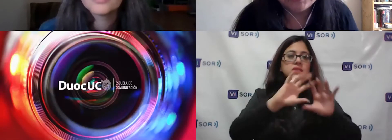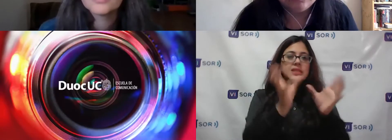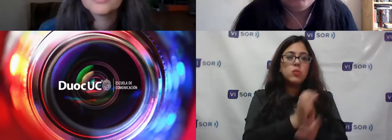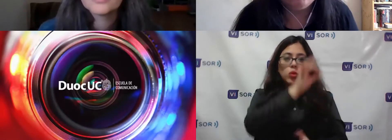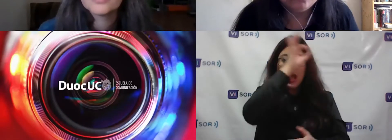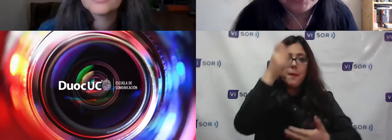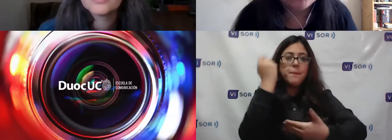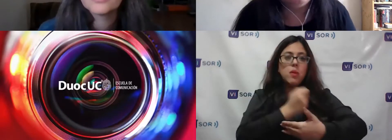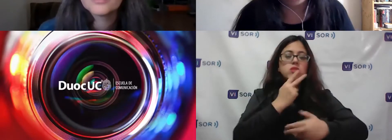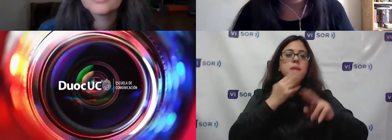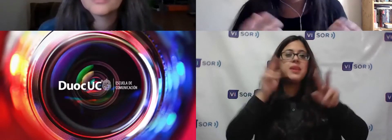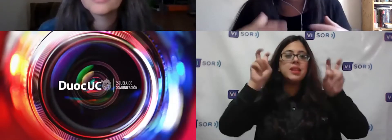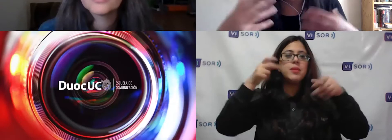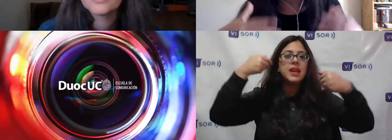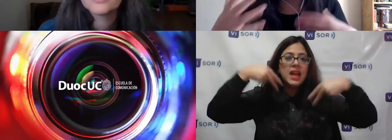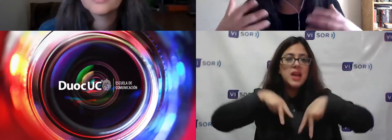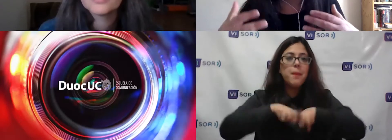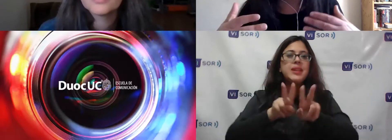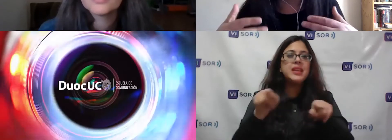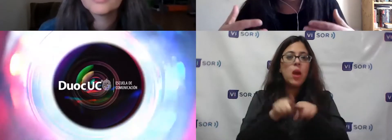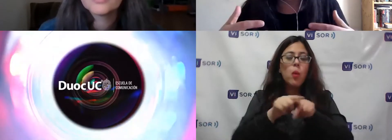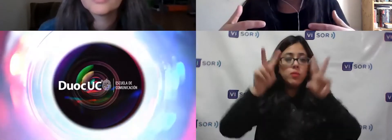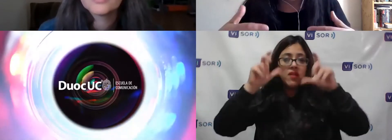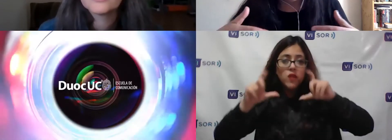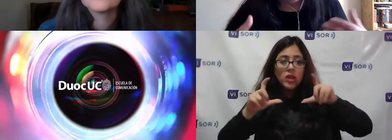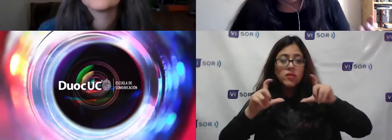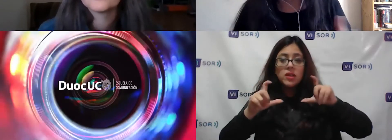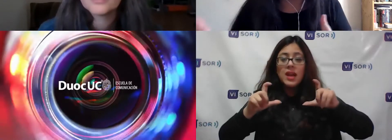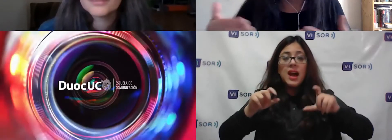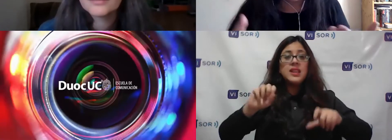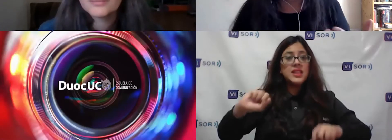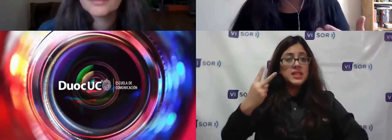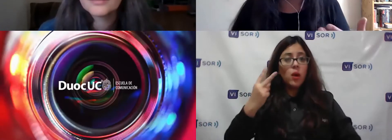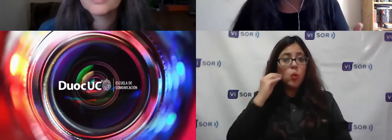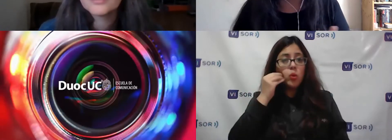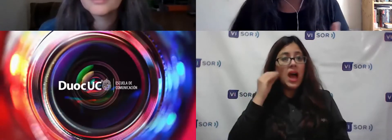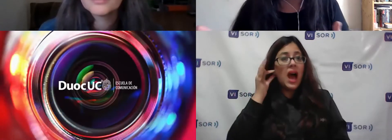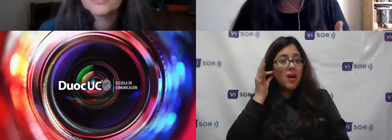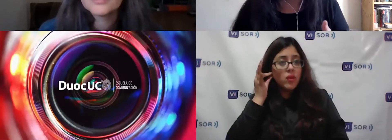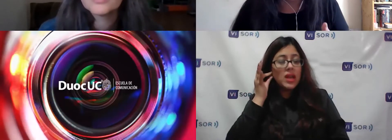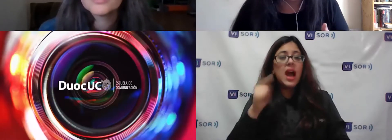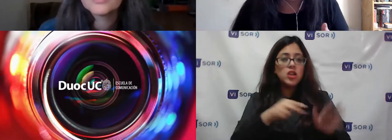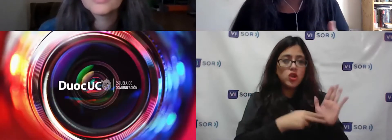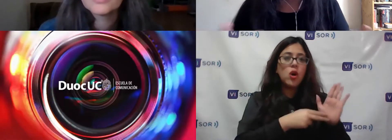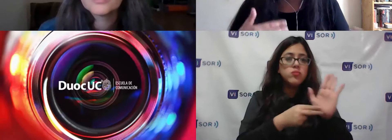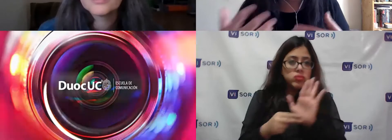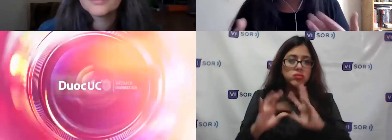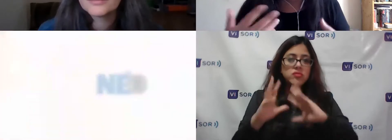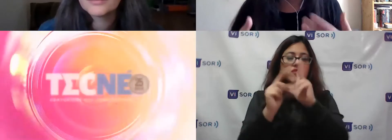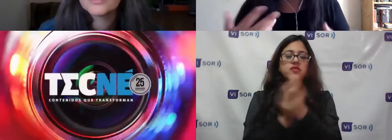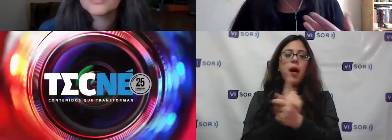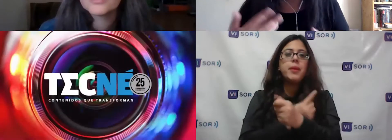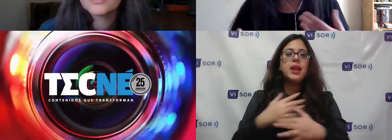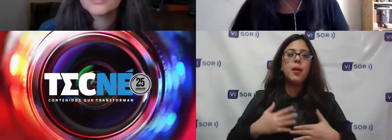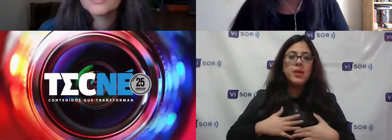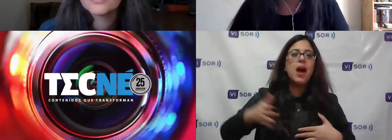mestizaje no es reconocerse entonces a partir de una foto emisor bisabuela el dispositivo se lo voy mostrando a mi familia para el